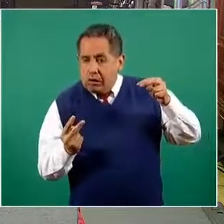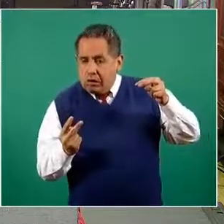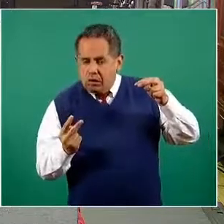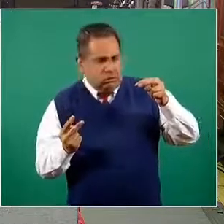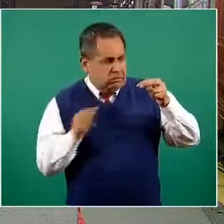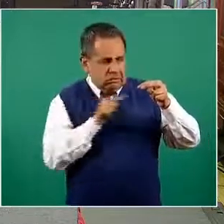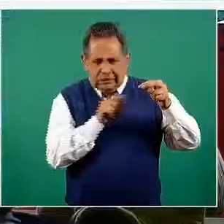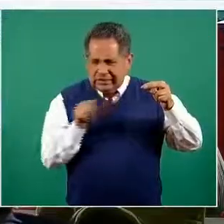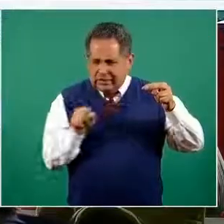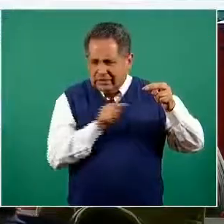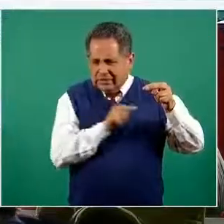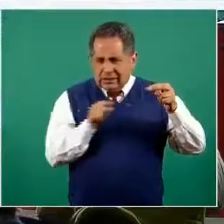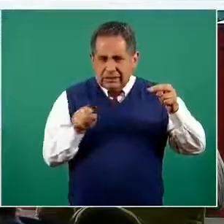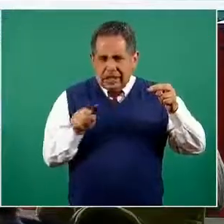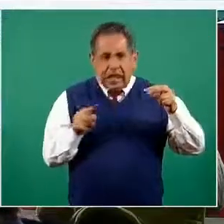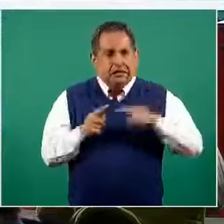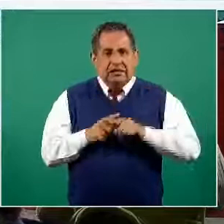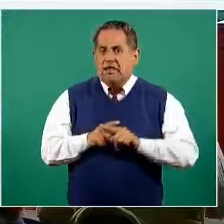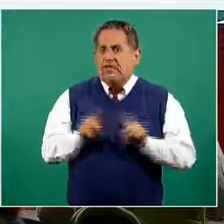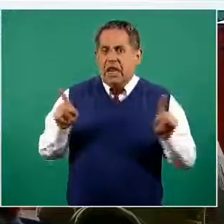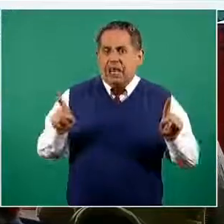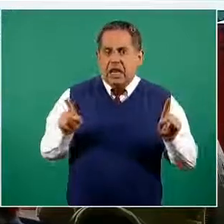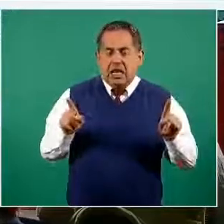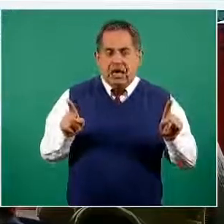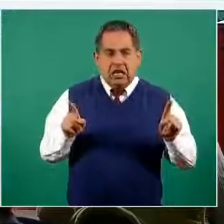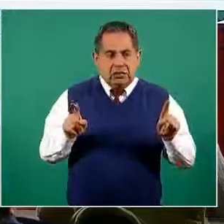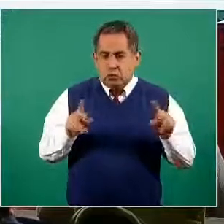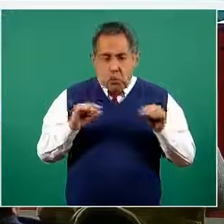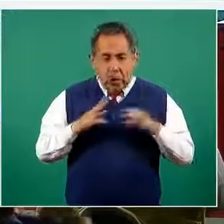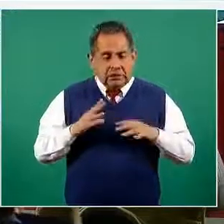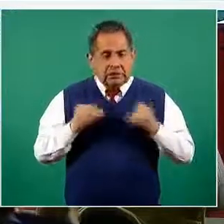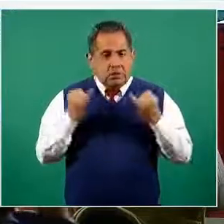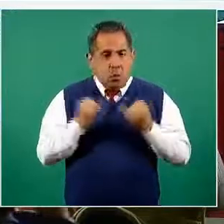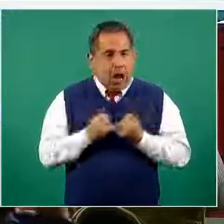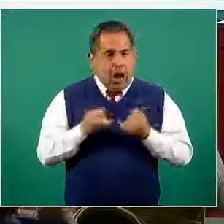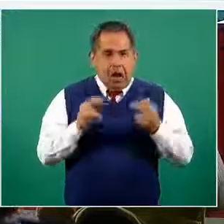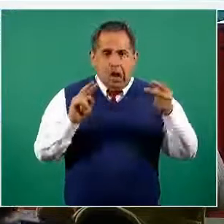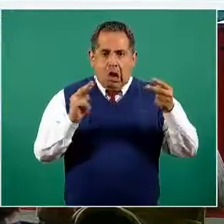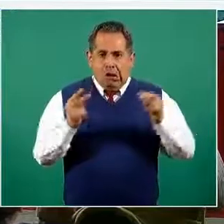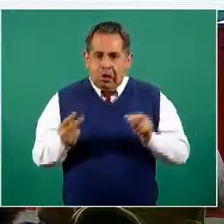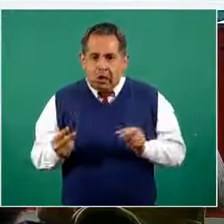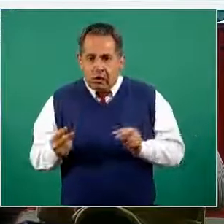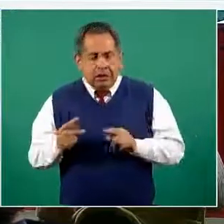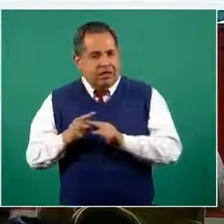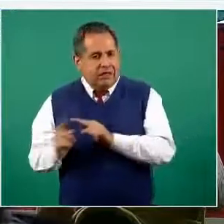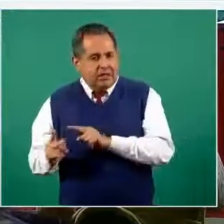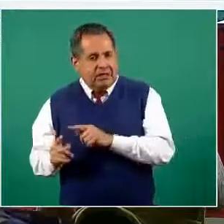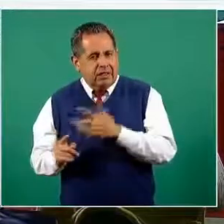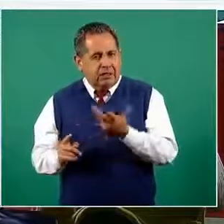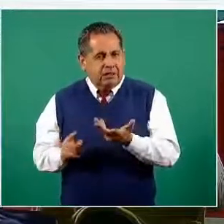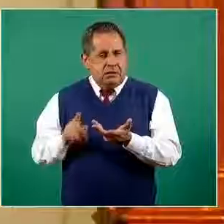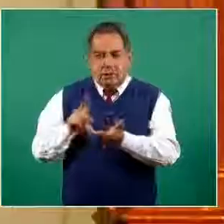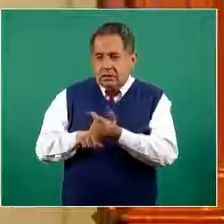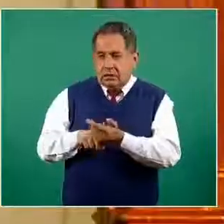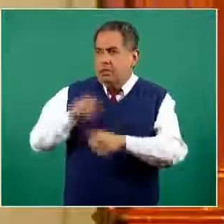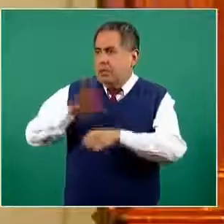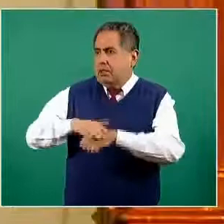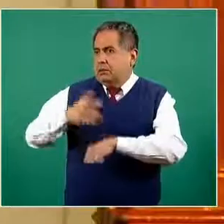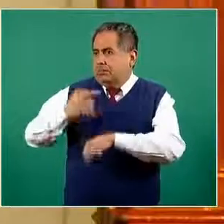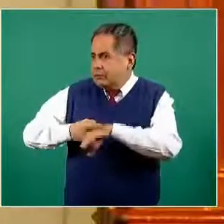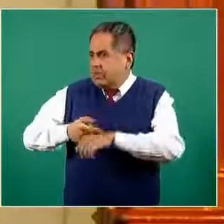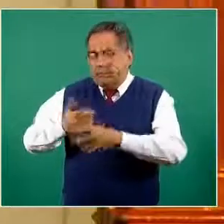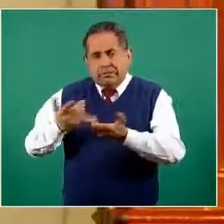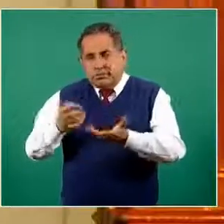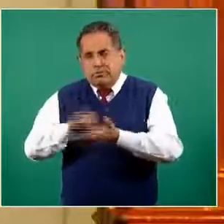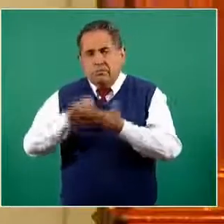tengan características que la hagan diferente, que tengan algún tipo de impacto. ¿Cuál es este impacto? Impacto en salud pública. Por